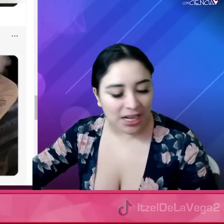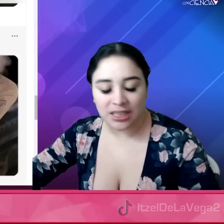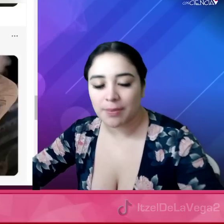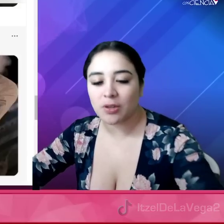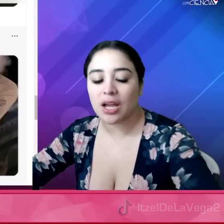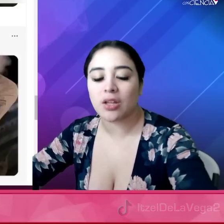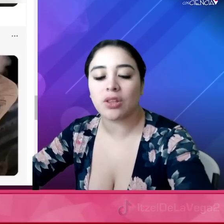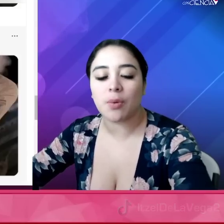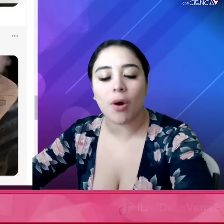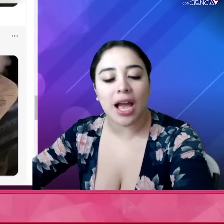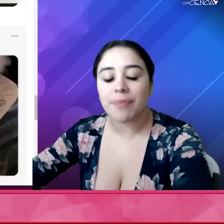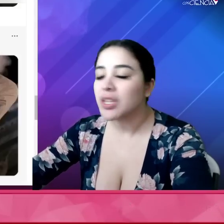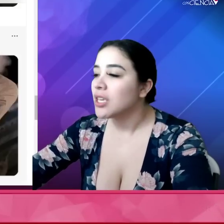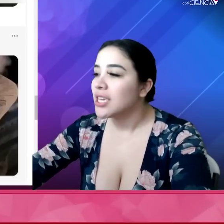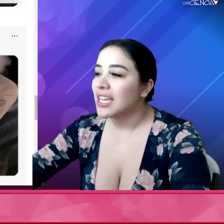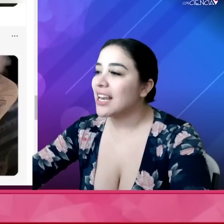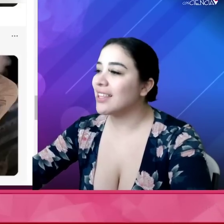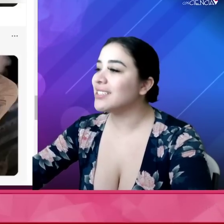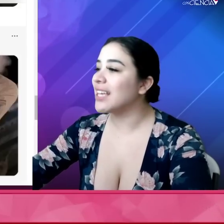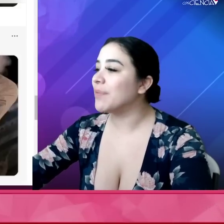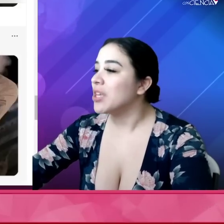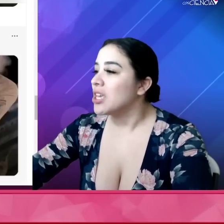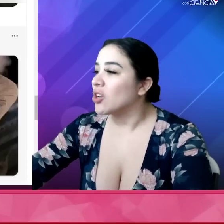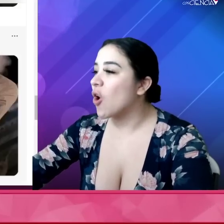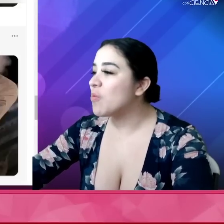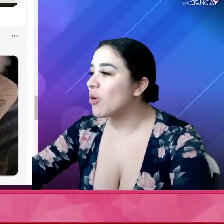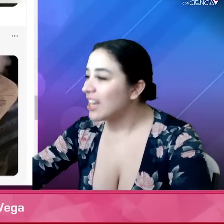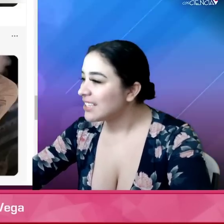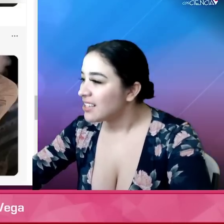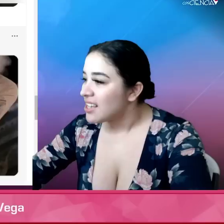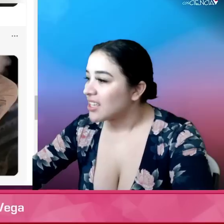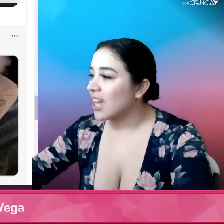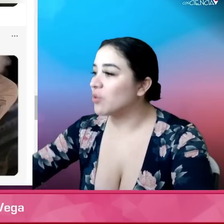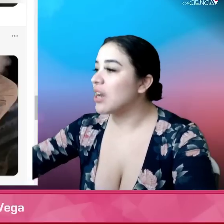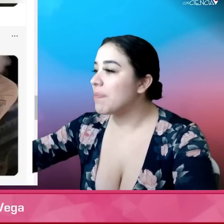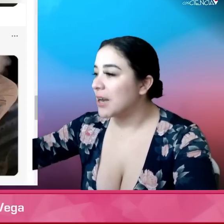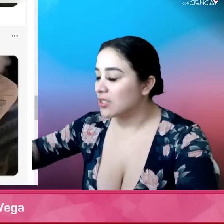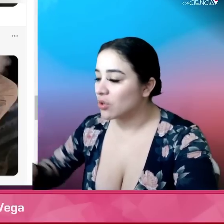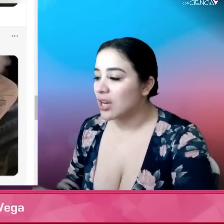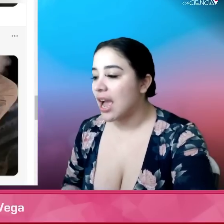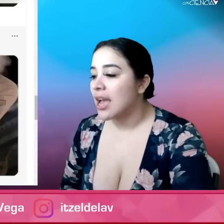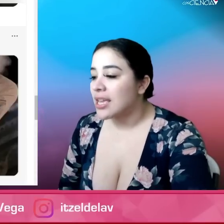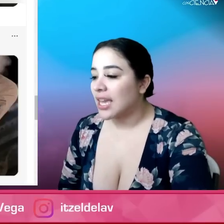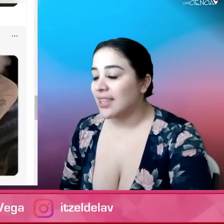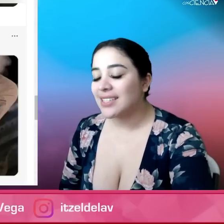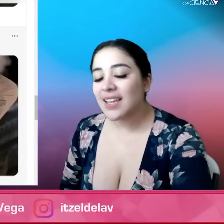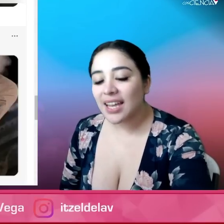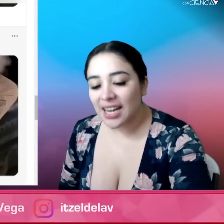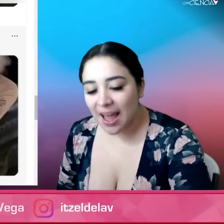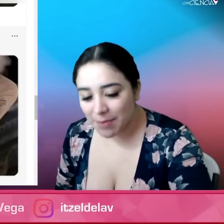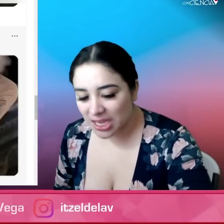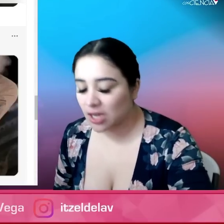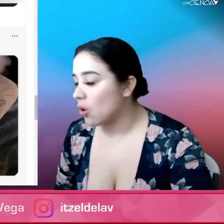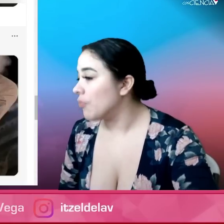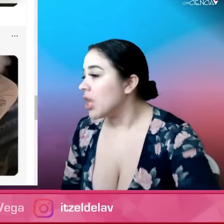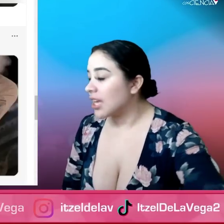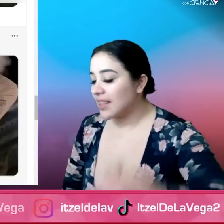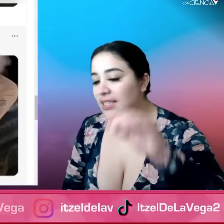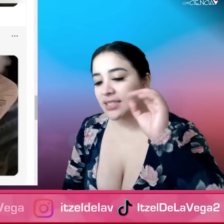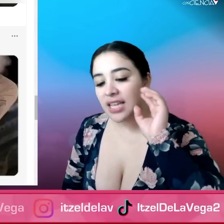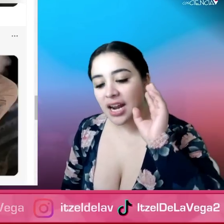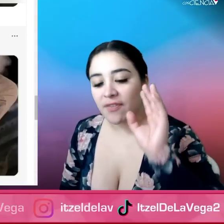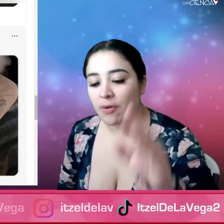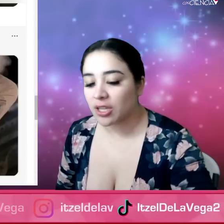atremeterle tremendo cayón de boca y le dice cómo es que una persona que dice querer a México